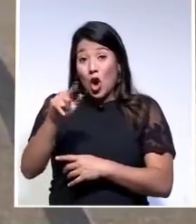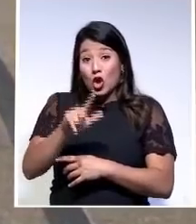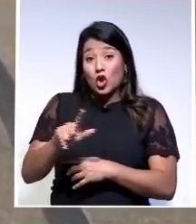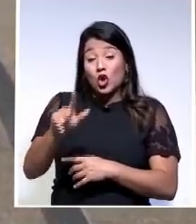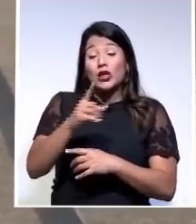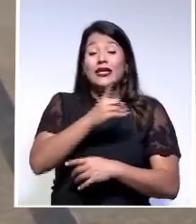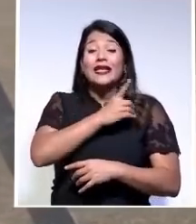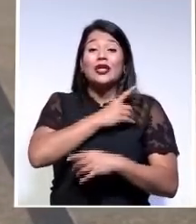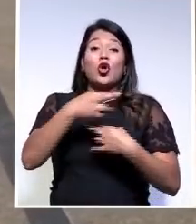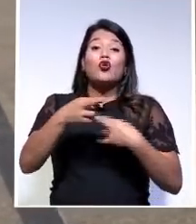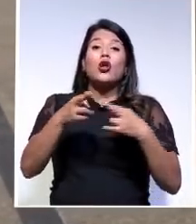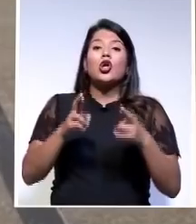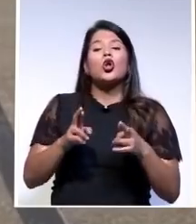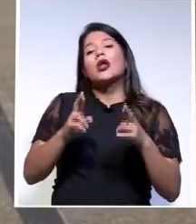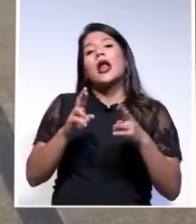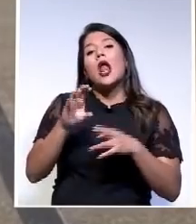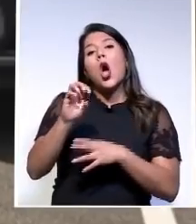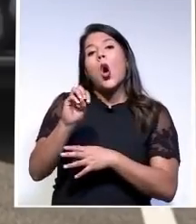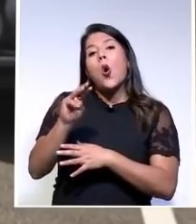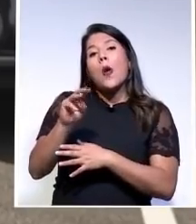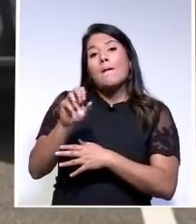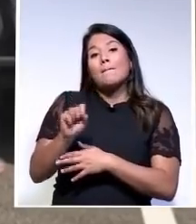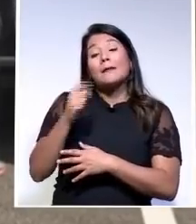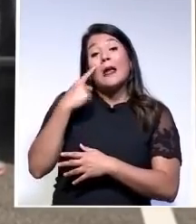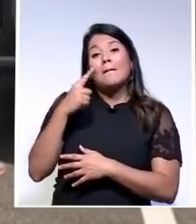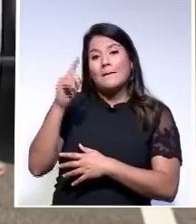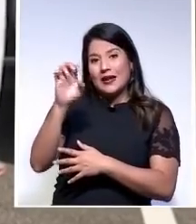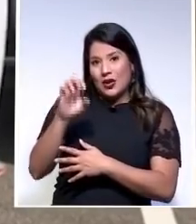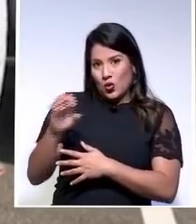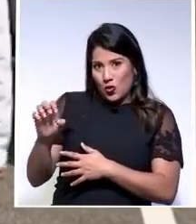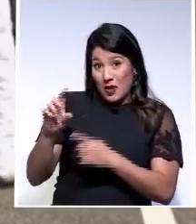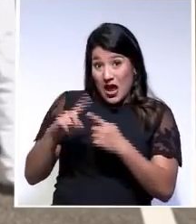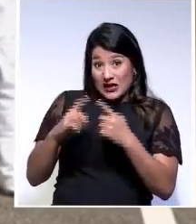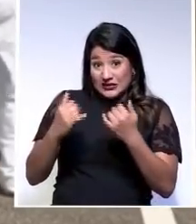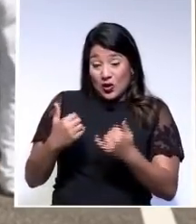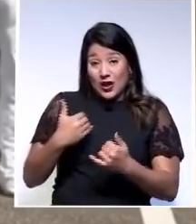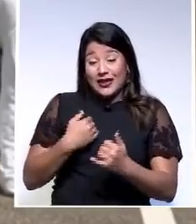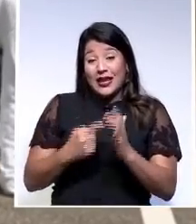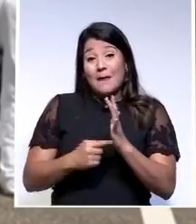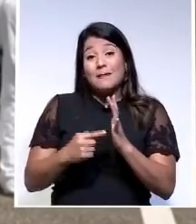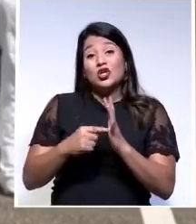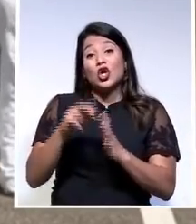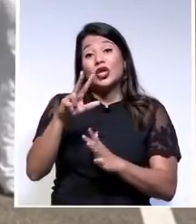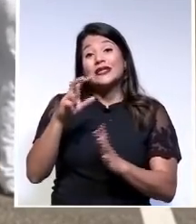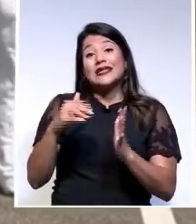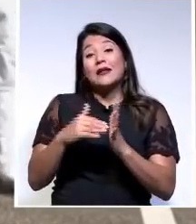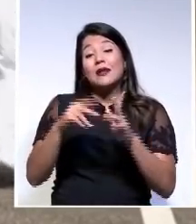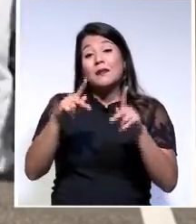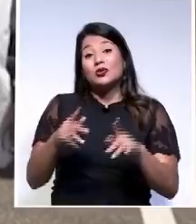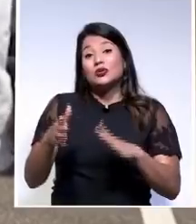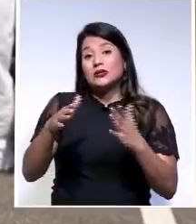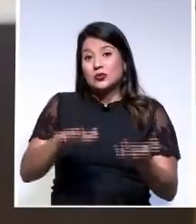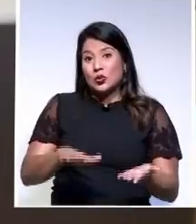de la Organización Mundial de la Salud para el Viejo Continente, que hasta ahora registra más de 1.300.000 víctimas